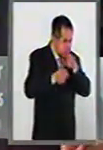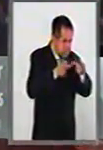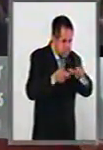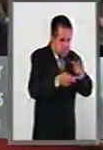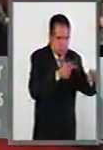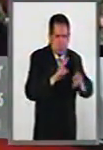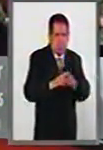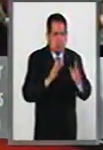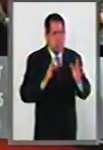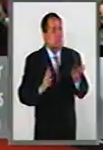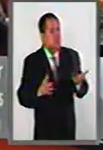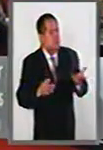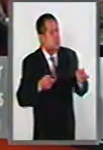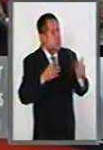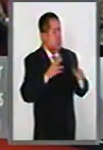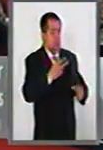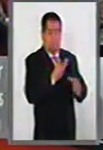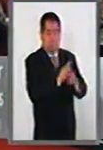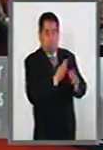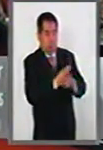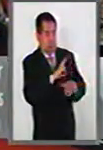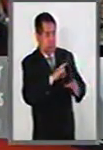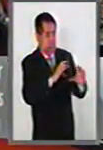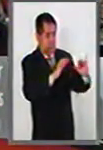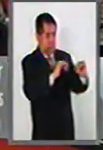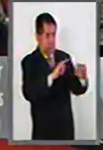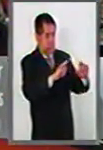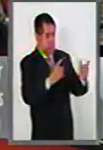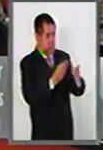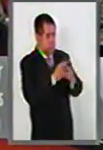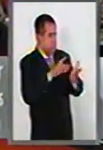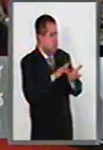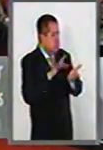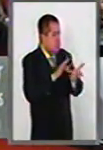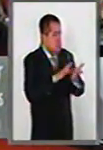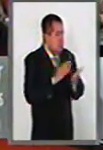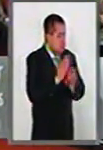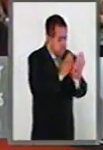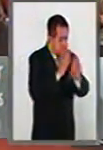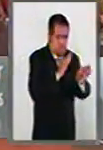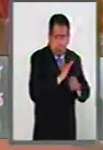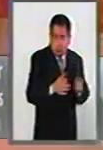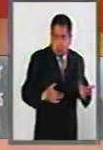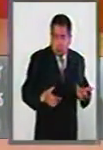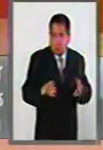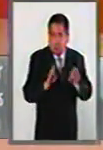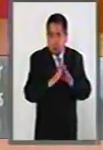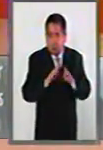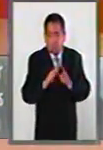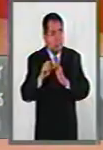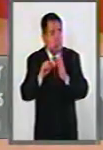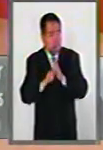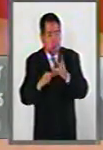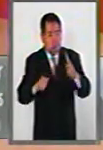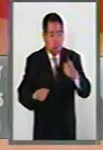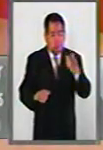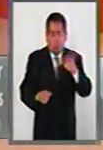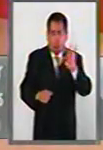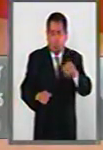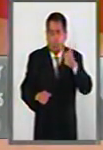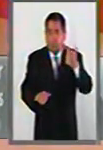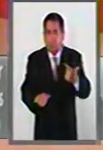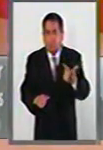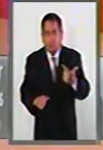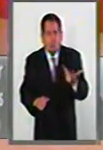aportar comunicaciones entre particulares, la inspección de personas y vehículos, artículo